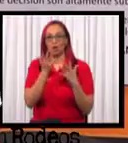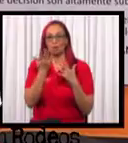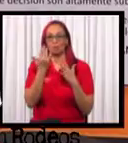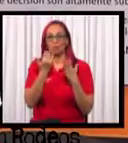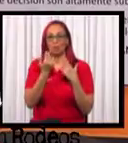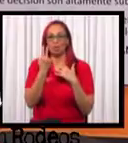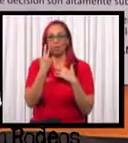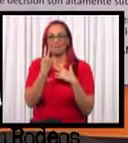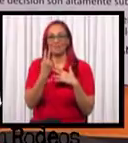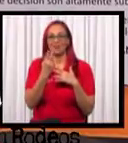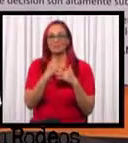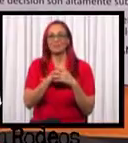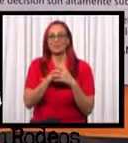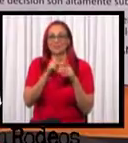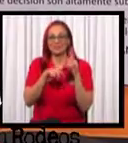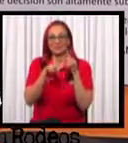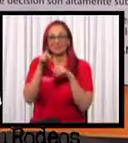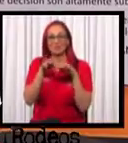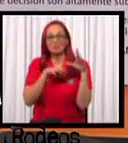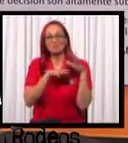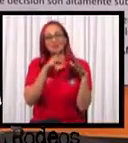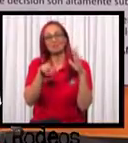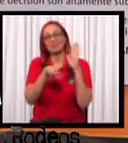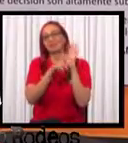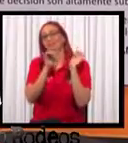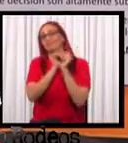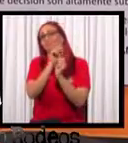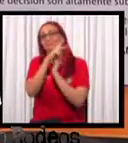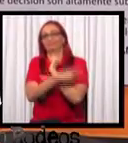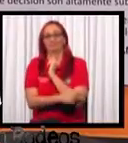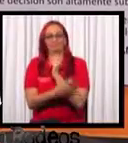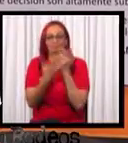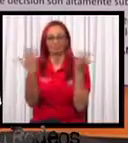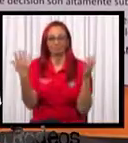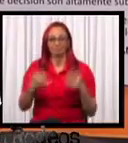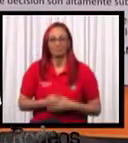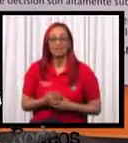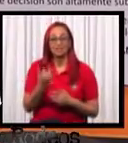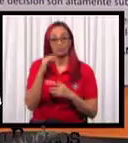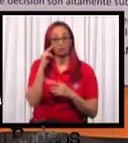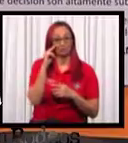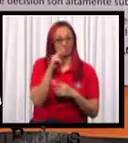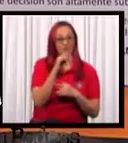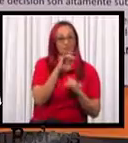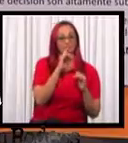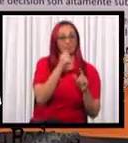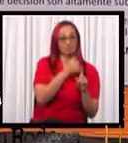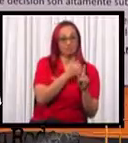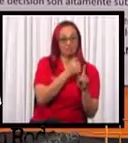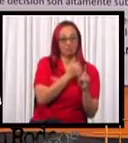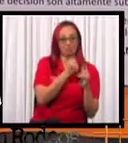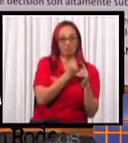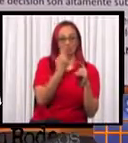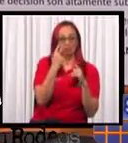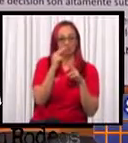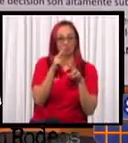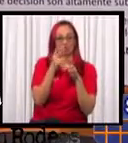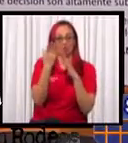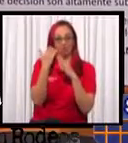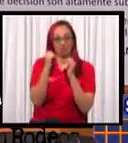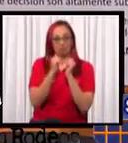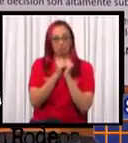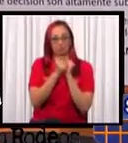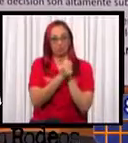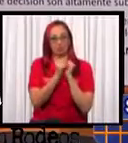la balanza comercial negativa con estos países. Si usted misma lo apreció ahora con los salarios, nosotros no podemos